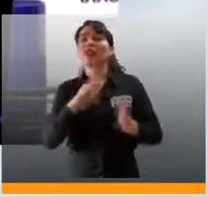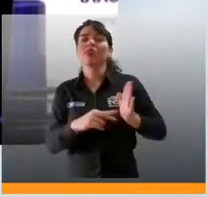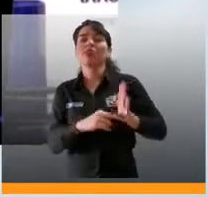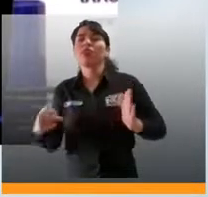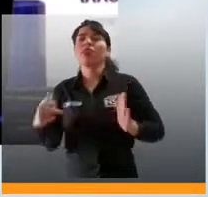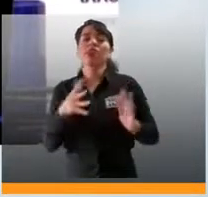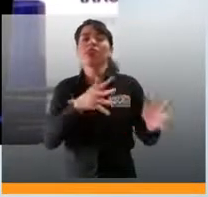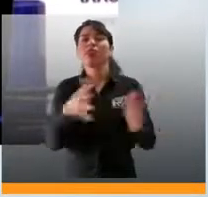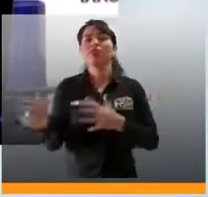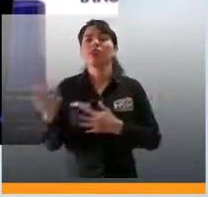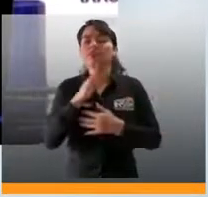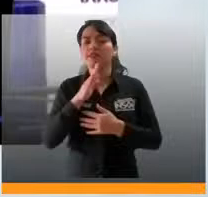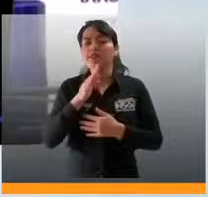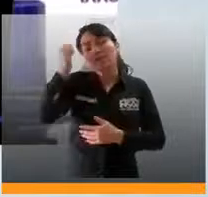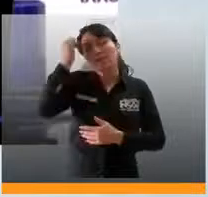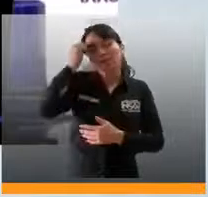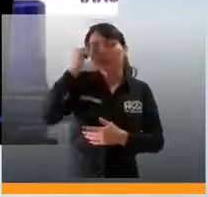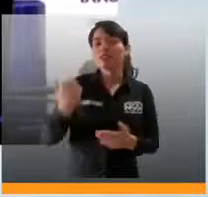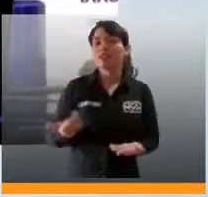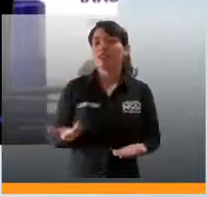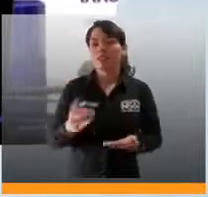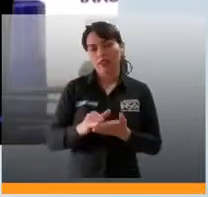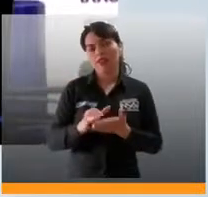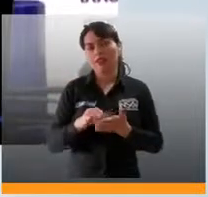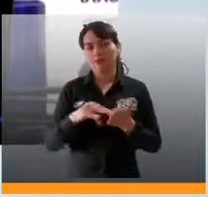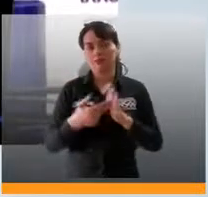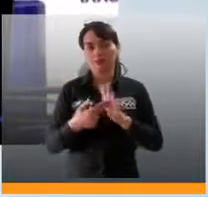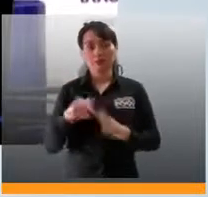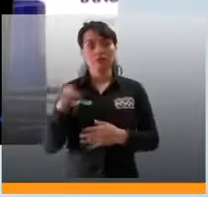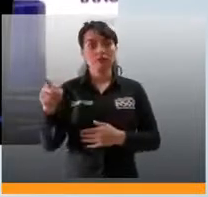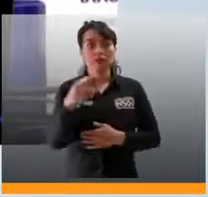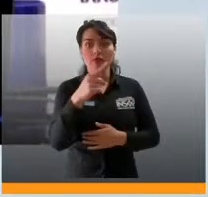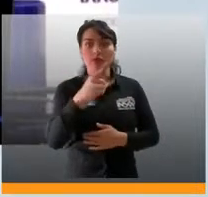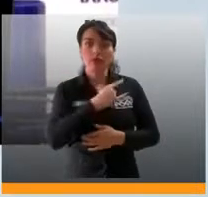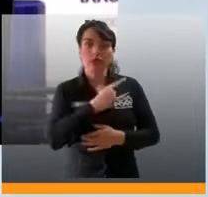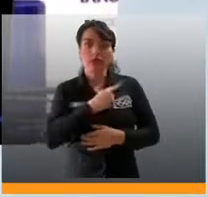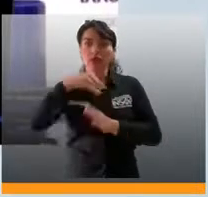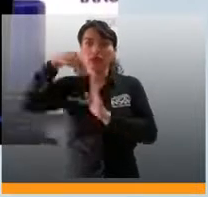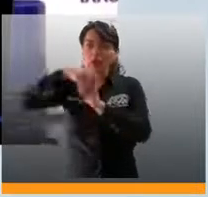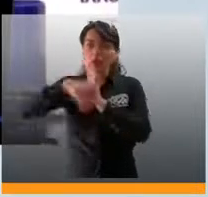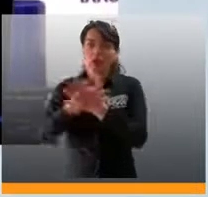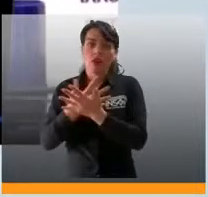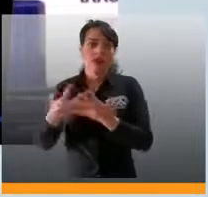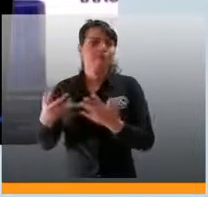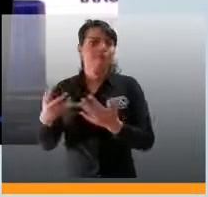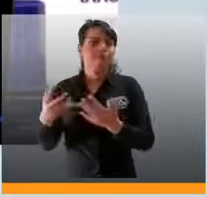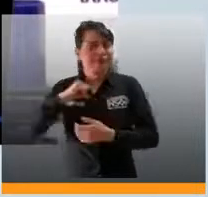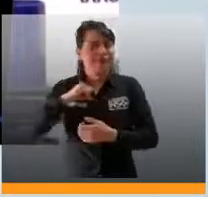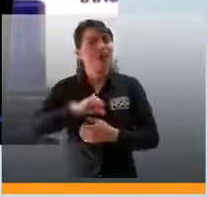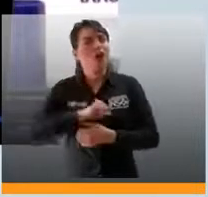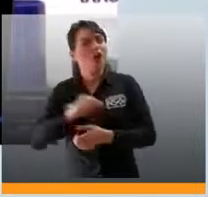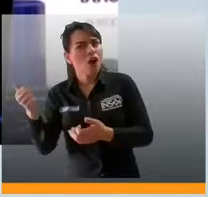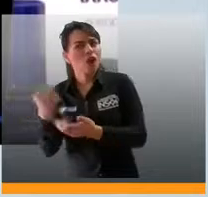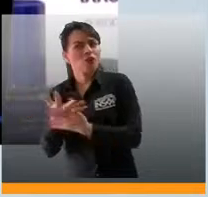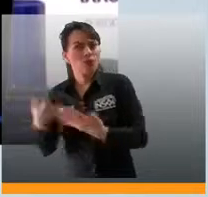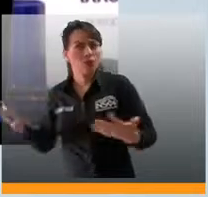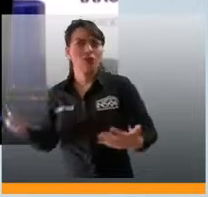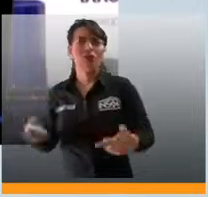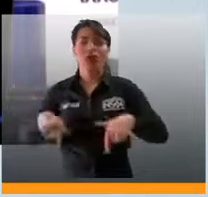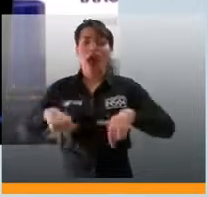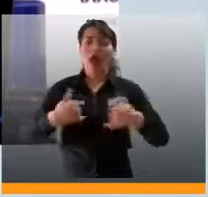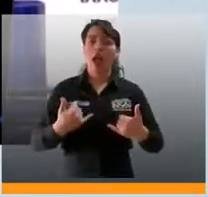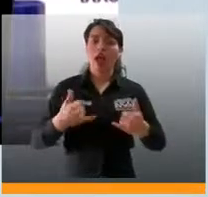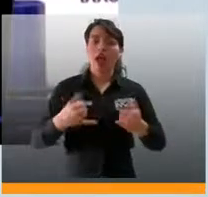la interacción con el personal, porque la universidad es mucho más que los contenidos. Sin embargo, hoy la tecnología nos brinda la posibilidad